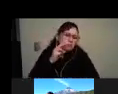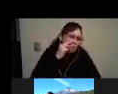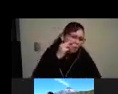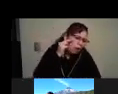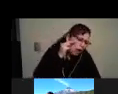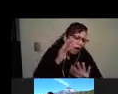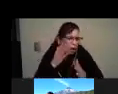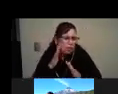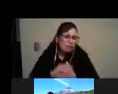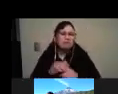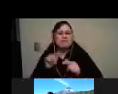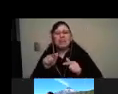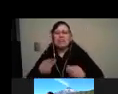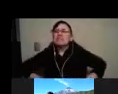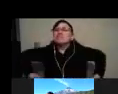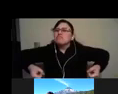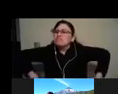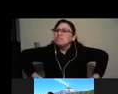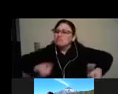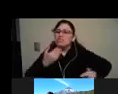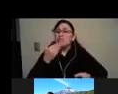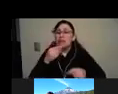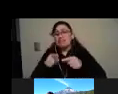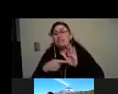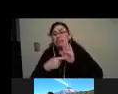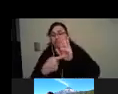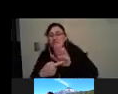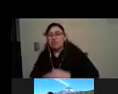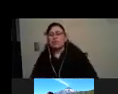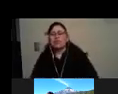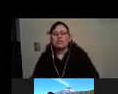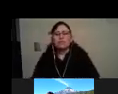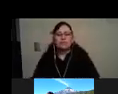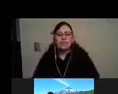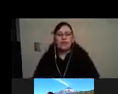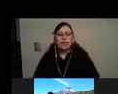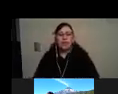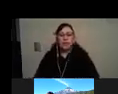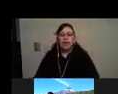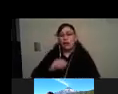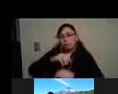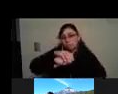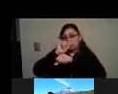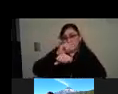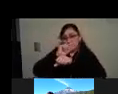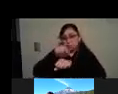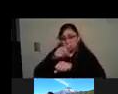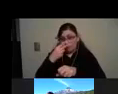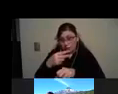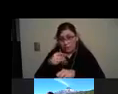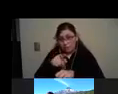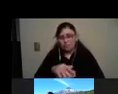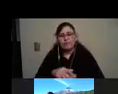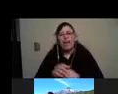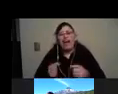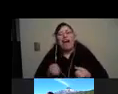de color morado, ¿cierto? Que grafica y ejemplifica a un niño en silla de ruedas. Y la niña de color naranjo, ¿cierto? Que presta asistencia